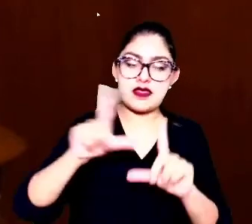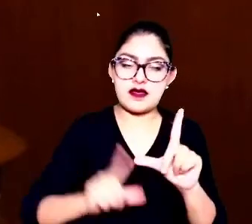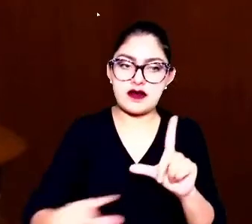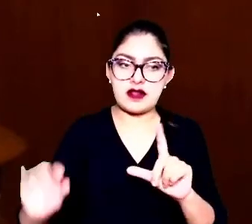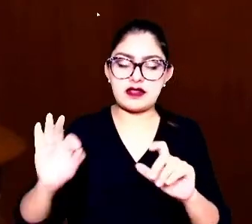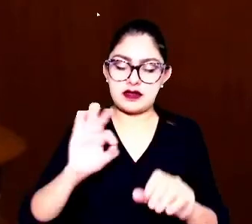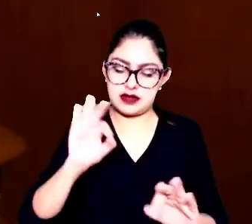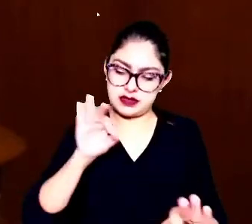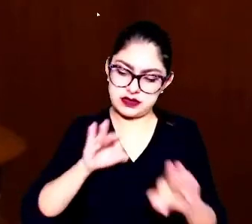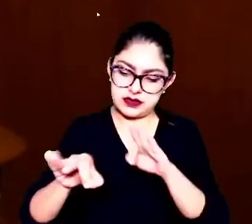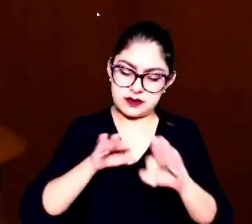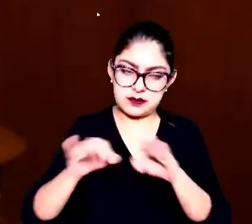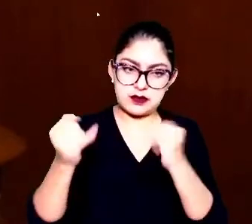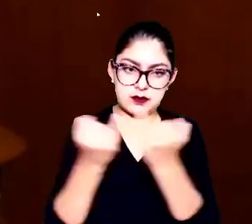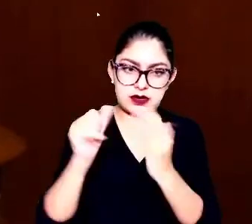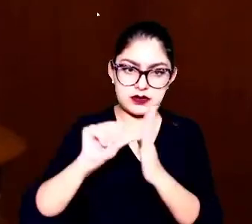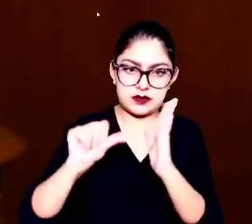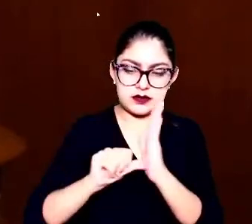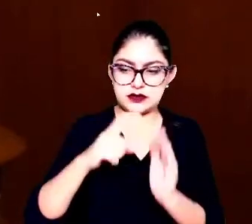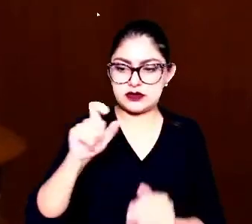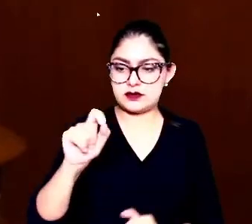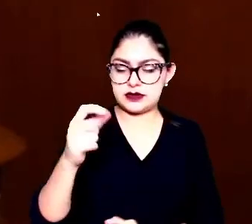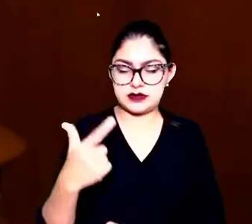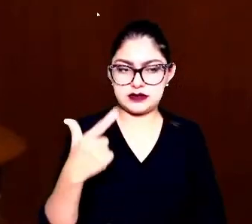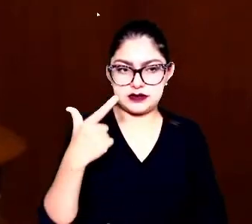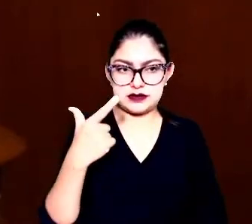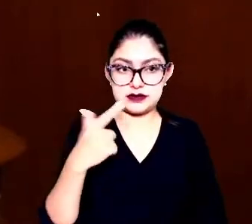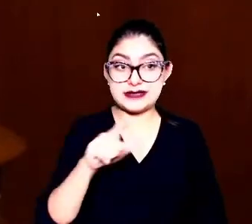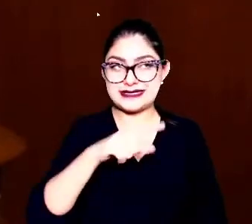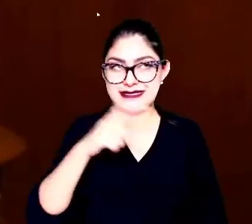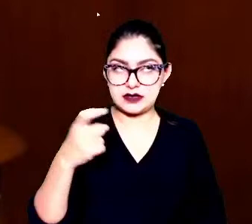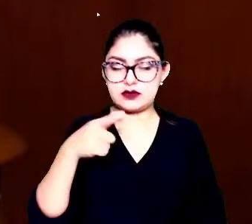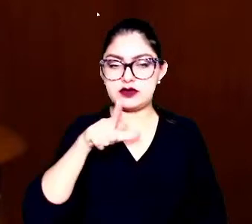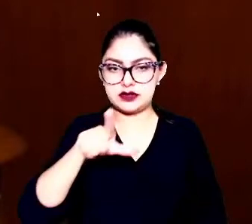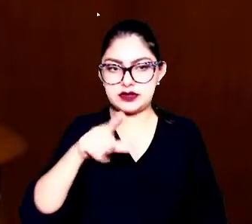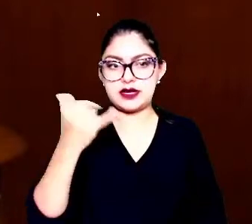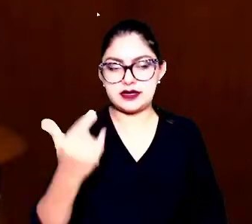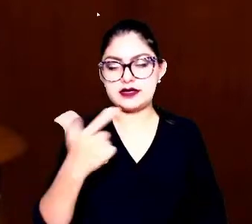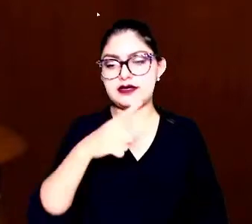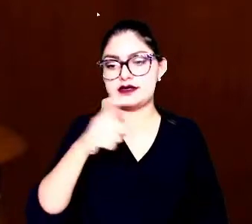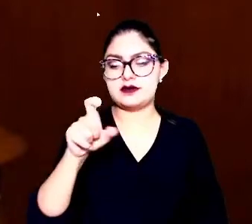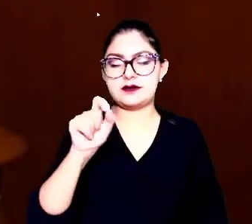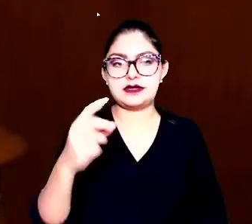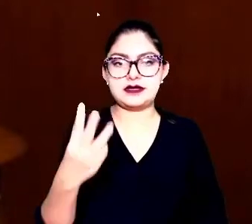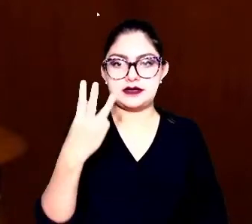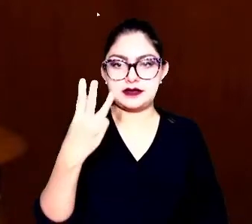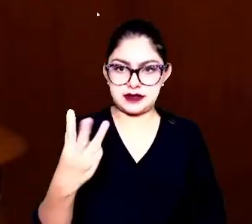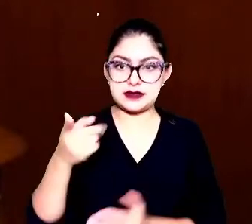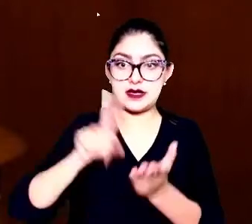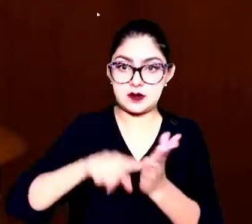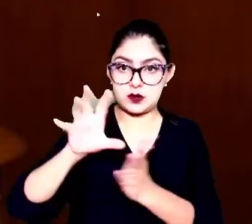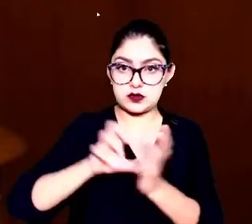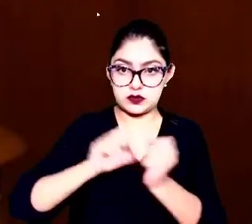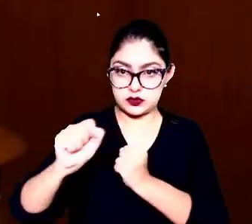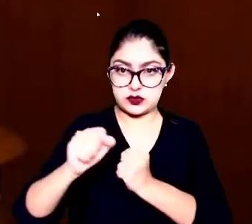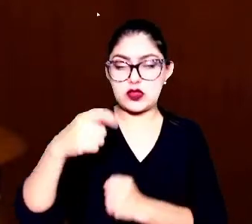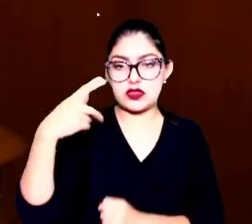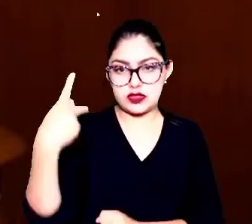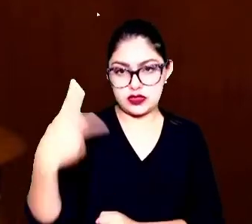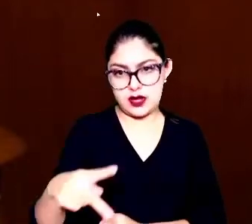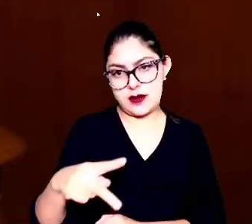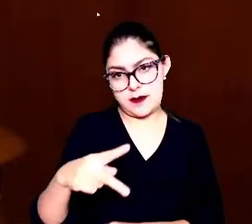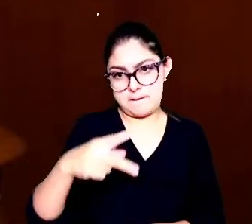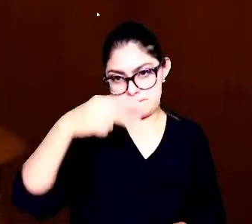123 de la Constitución política de los Estados Unidos Mexicanos en materia de